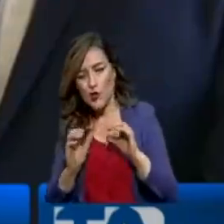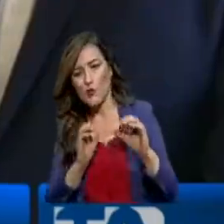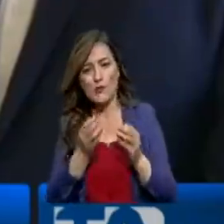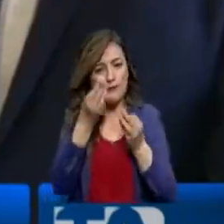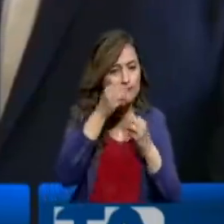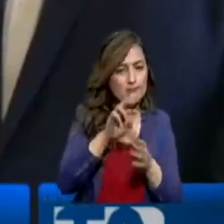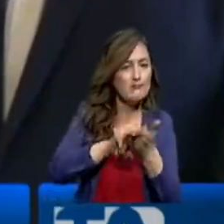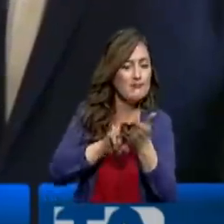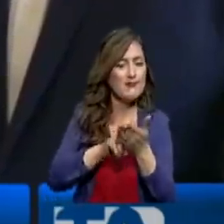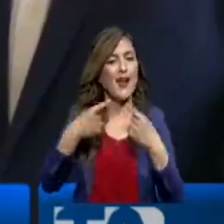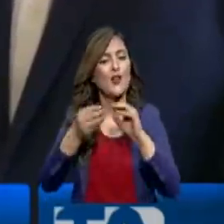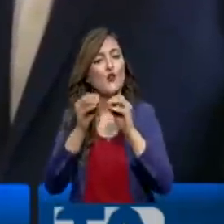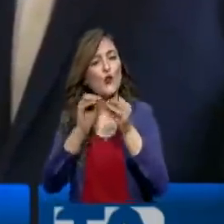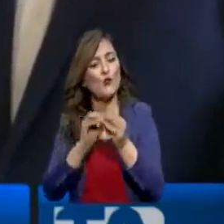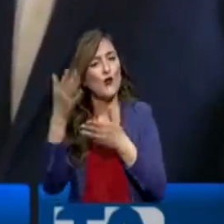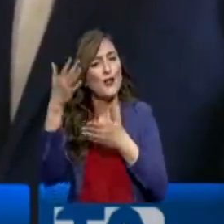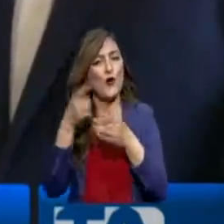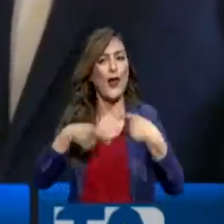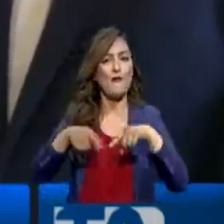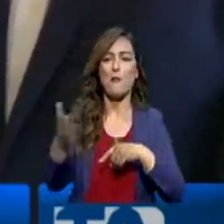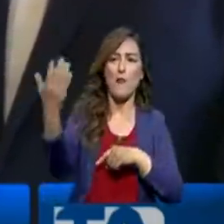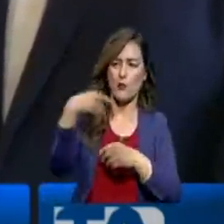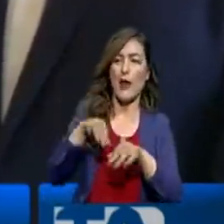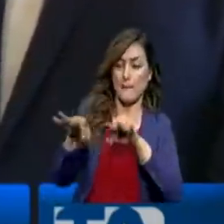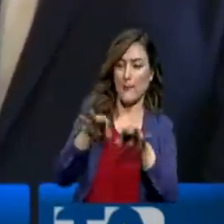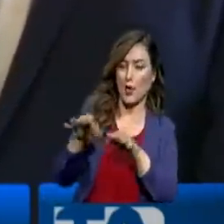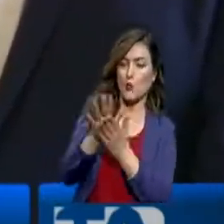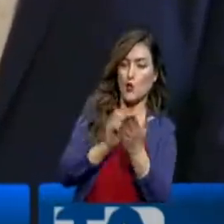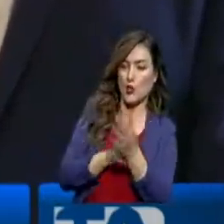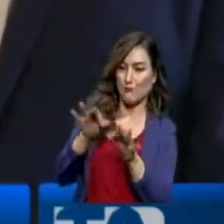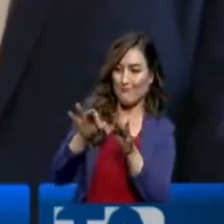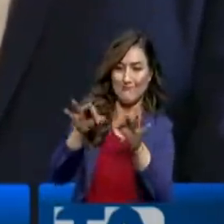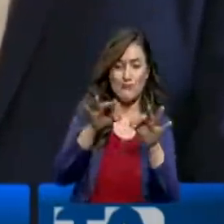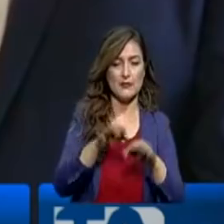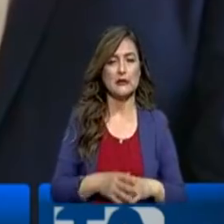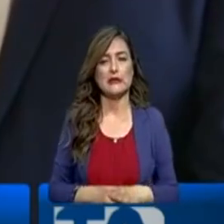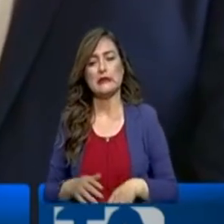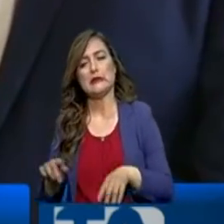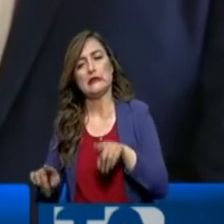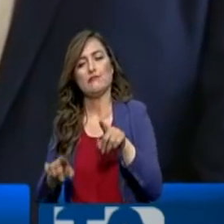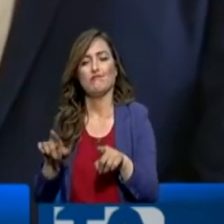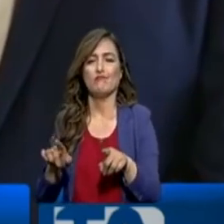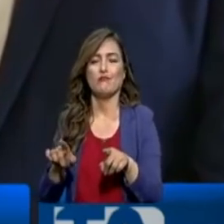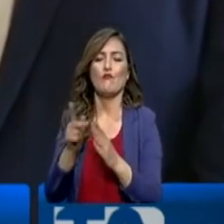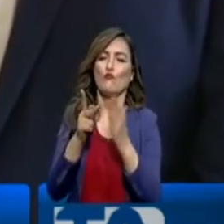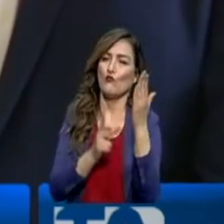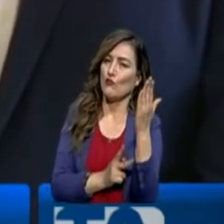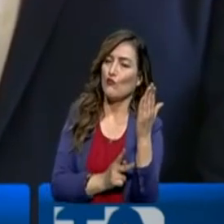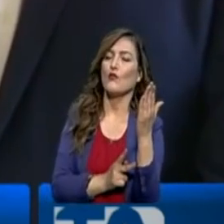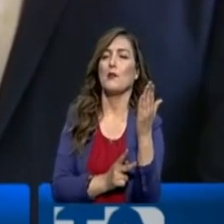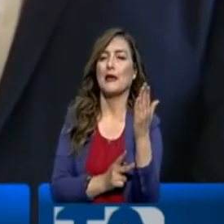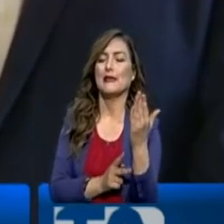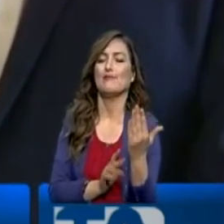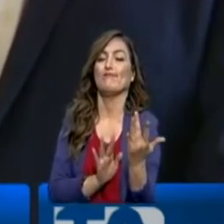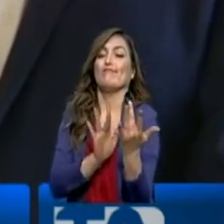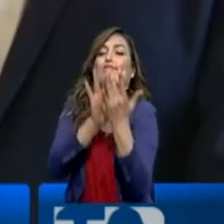conversaciones, reuniones con los jefes de bancada para ir de cierta manera estructurando este proyecto? Han habido acercamientos en función del programa que hemos llevado de